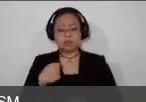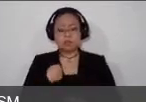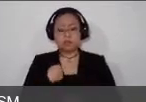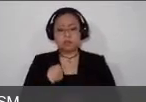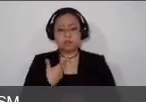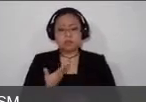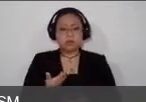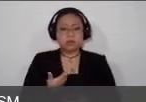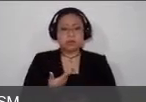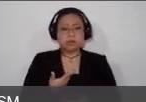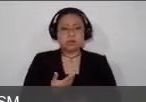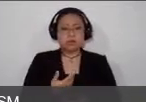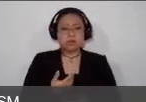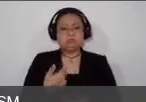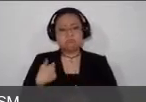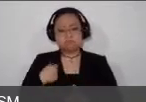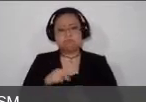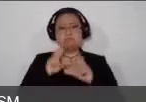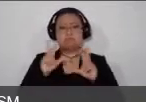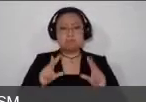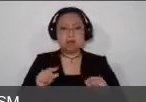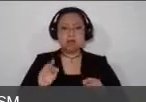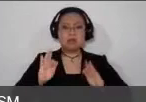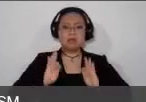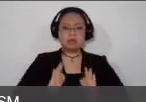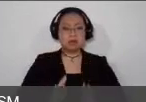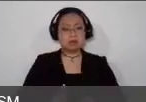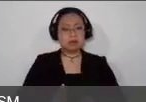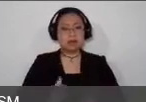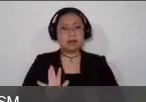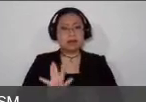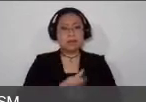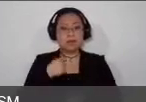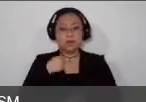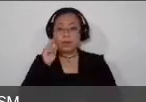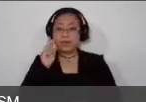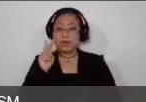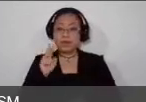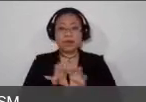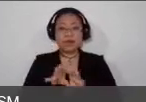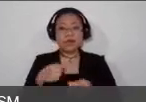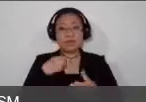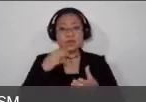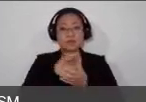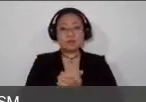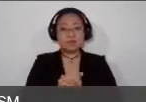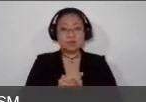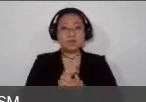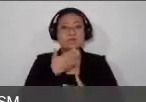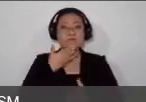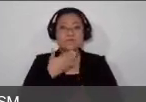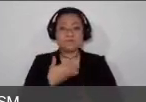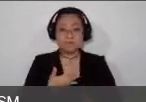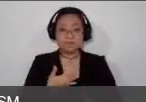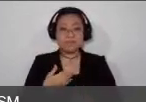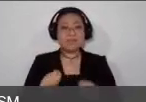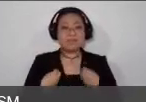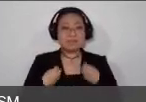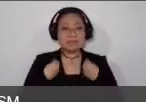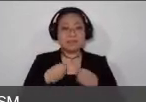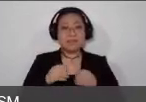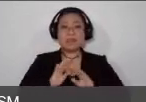una mucha paz porque hizo el tránsito con mucha paz y pensé que si